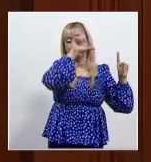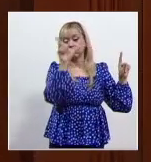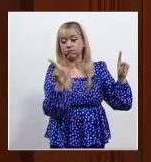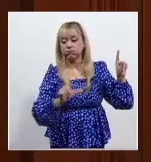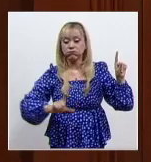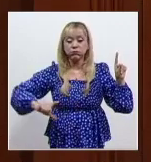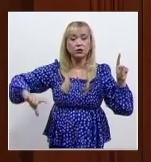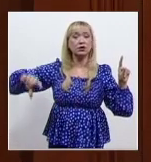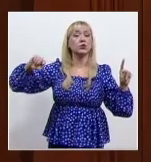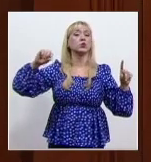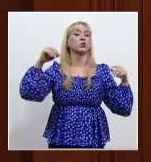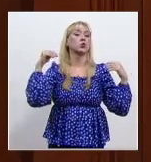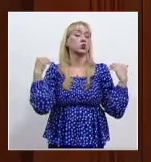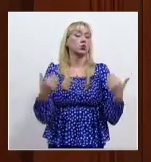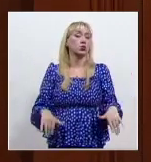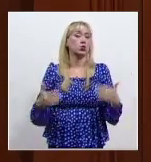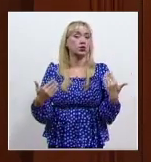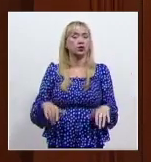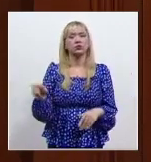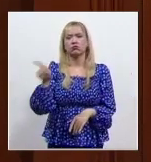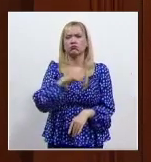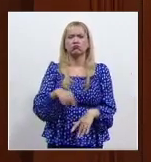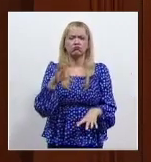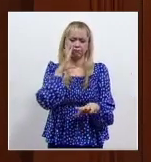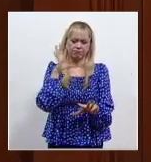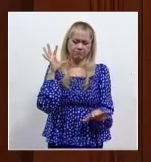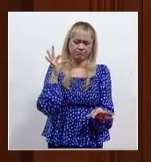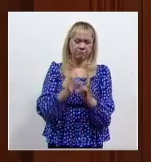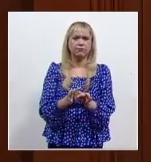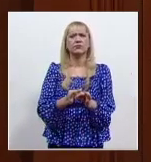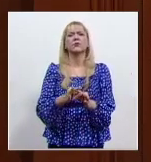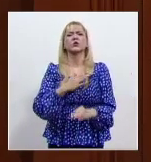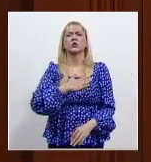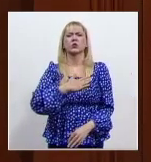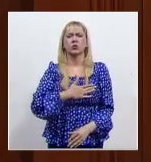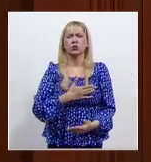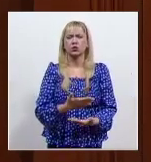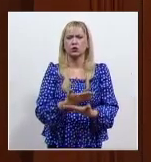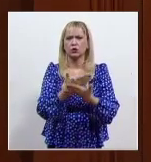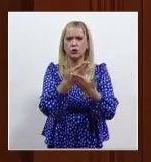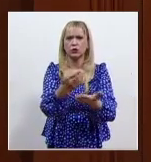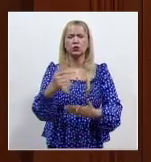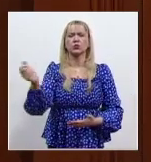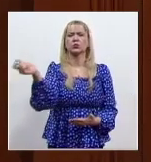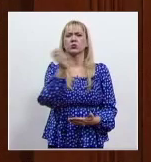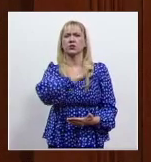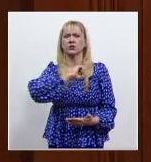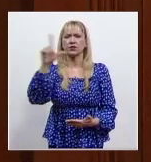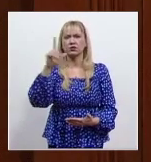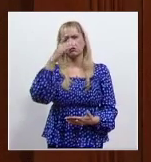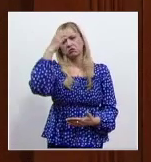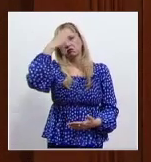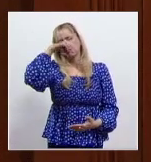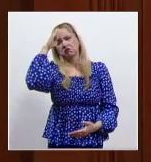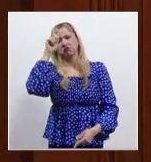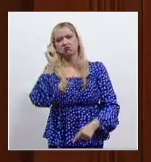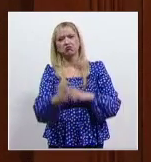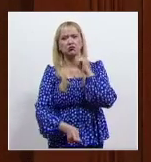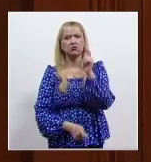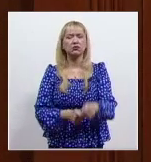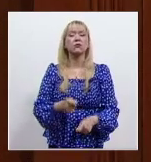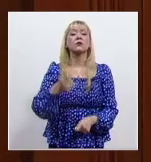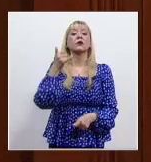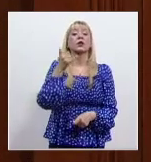territorio nacional, comprometidos con los ideales de justicia, profesionalmente preparados y en